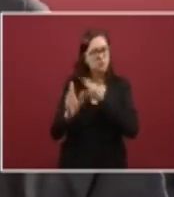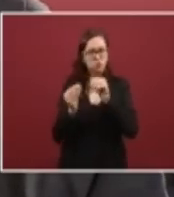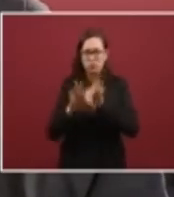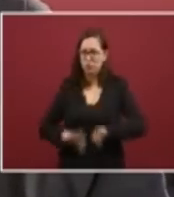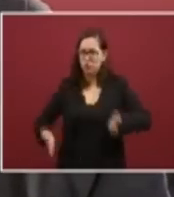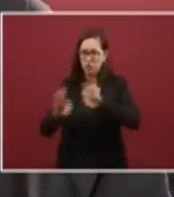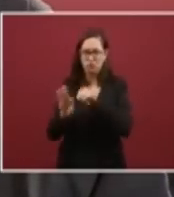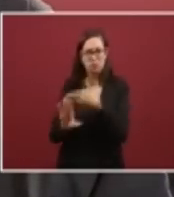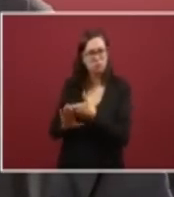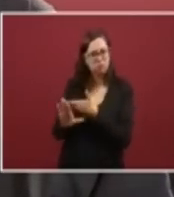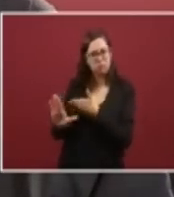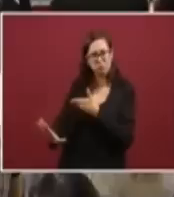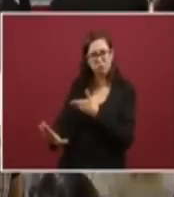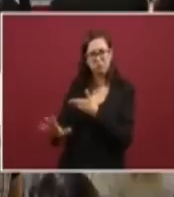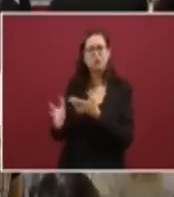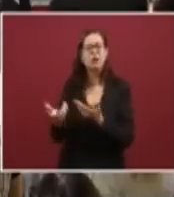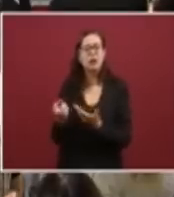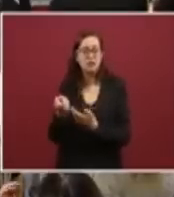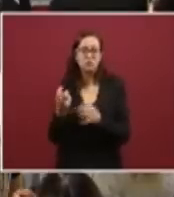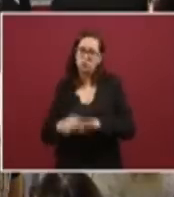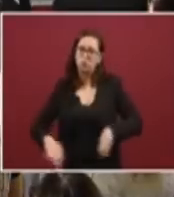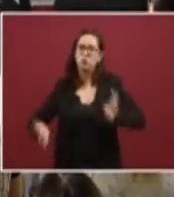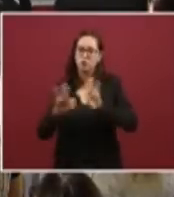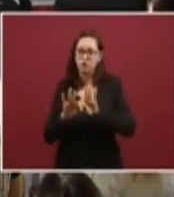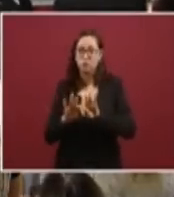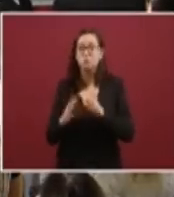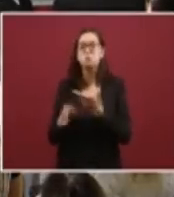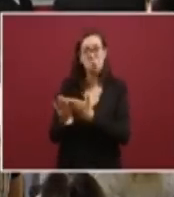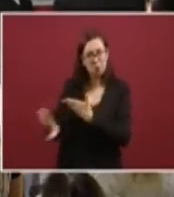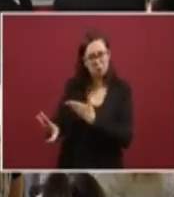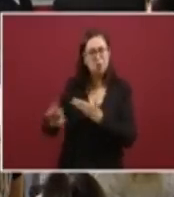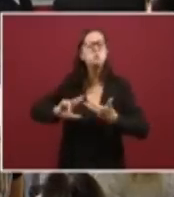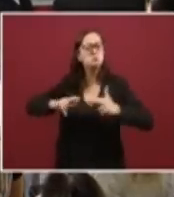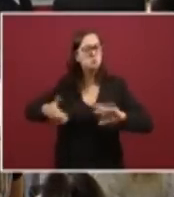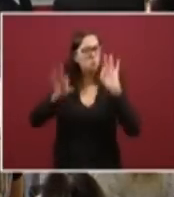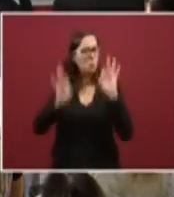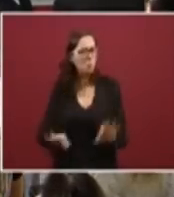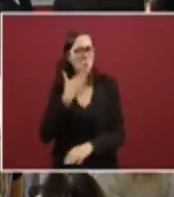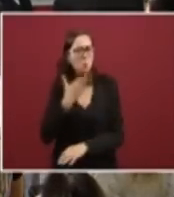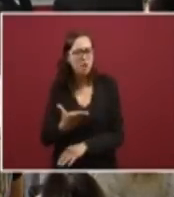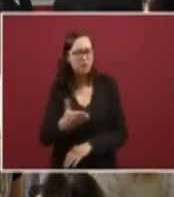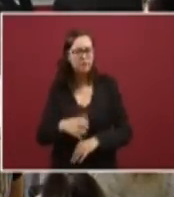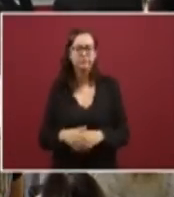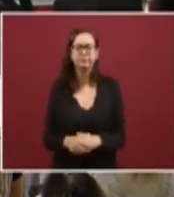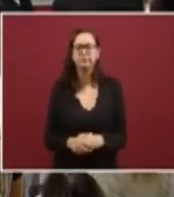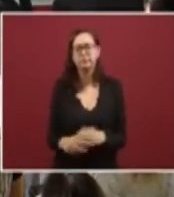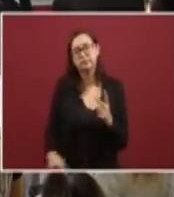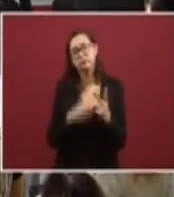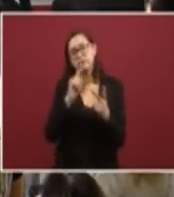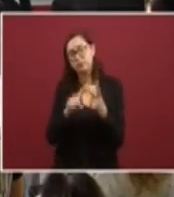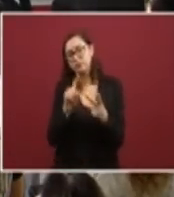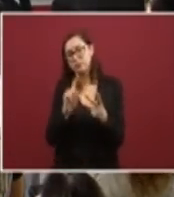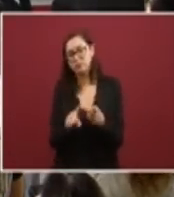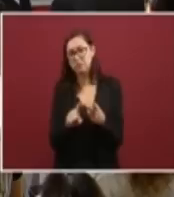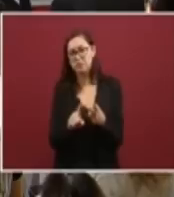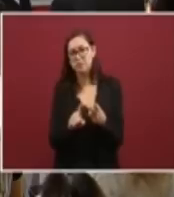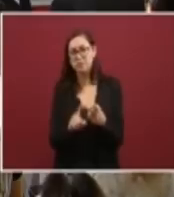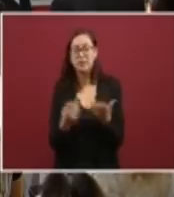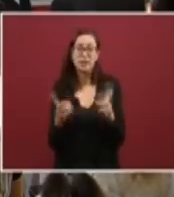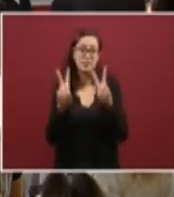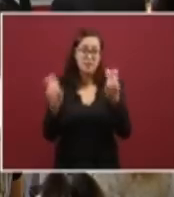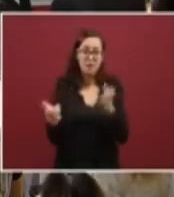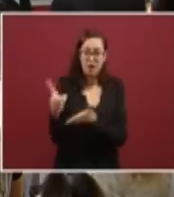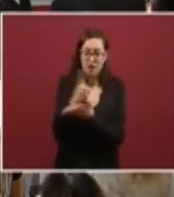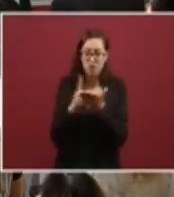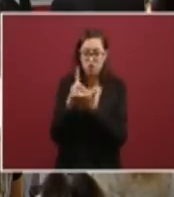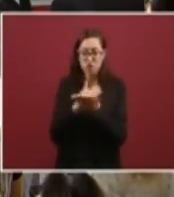Exteriores, Marcelo Ebrard, López Obrador, en su tradicional conferencia de prensa matutina, informó que ya se instaló una mesa